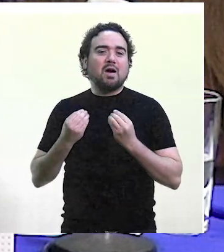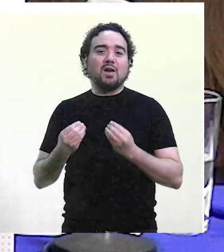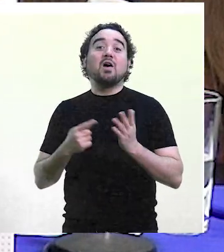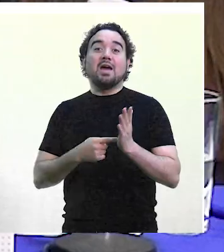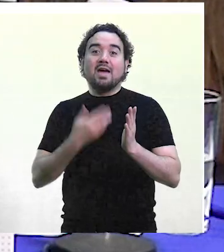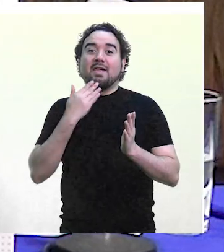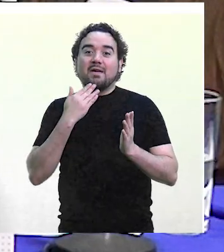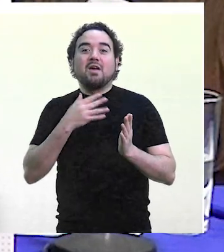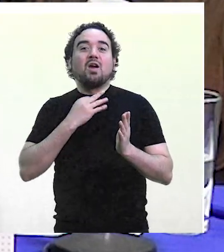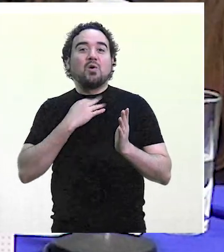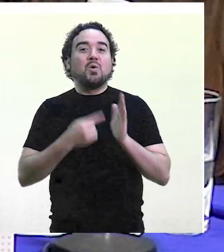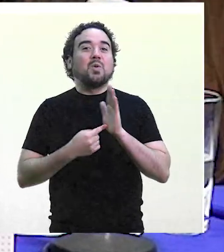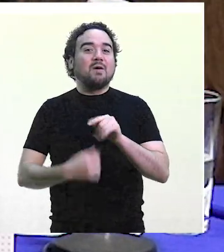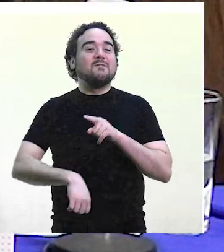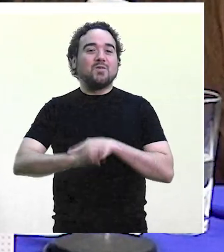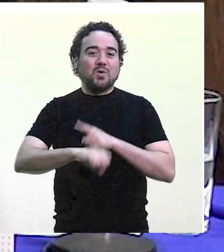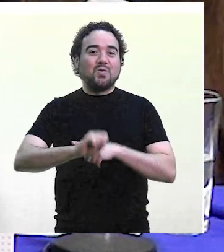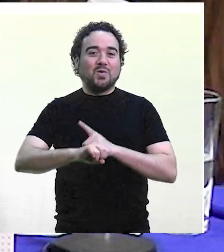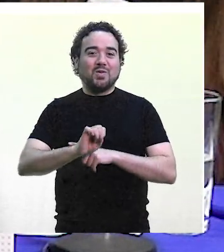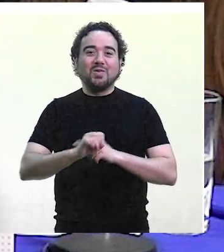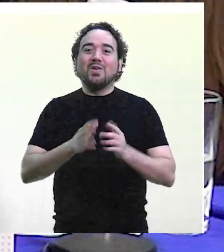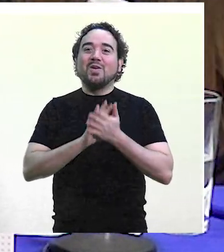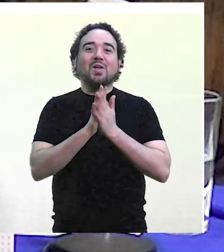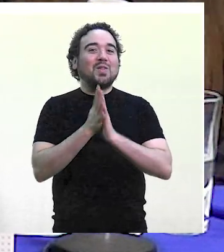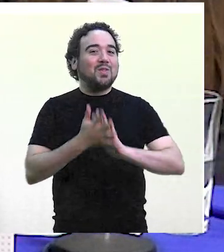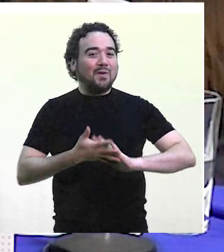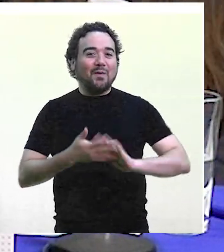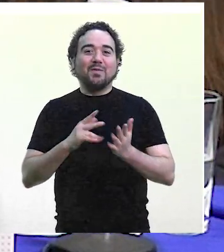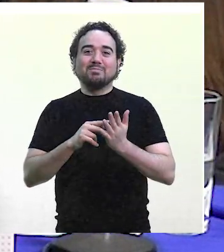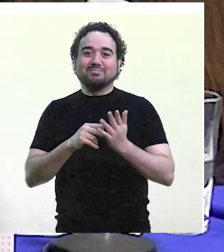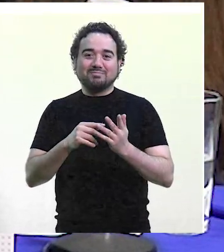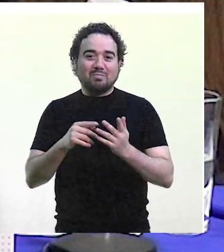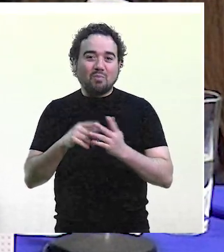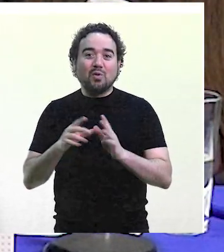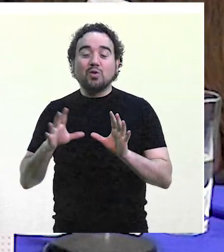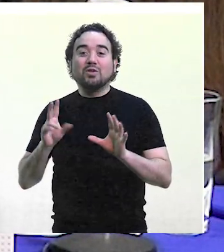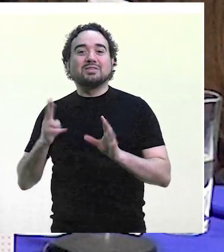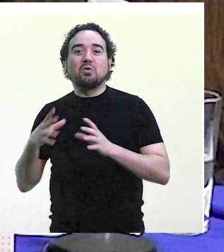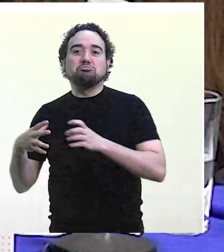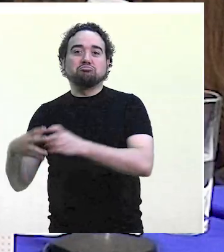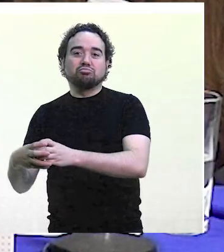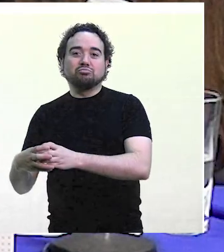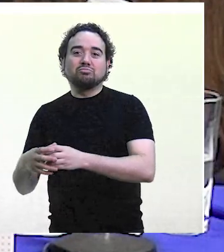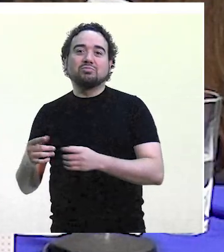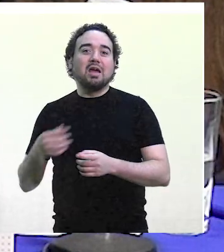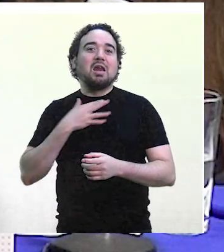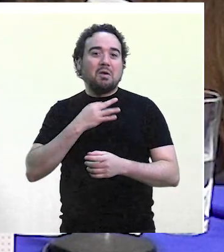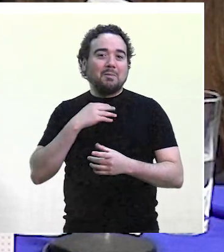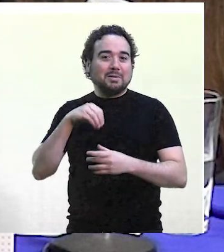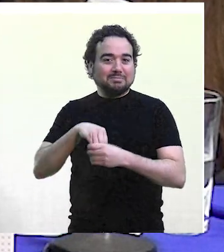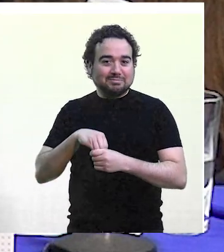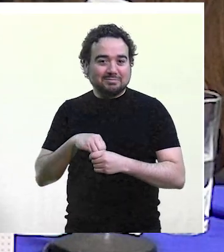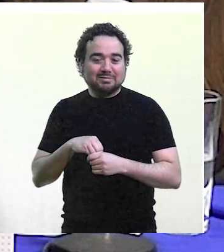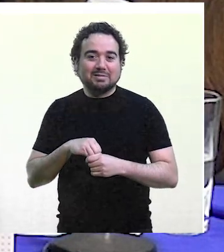de nuestro país, es Cobreloa. Ella también gusta del fútbol. No es el Cobreloa de Cantatore, es el Cobreloa que está en segunda